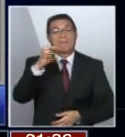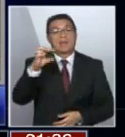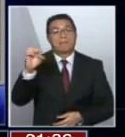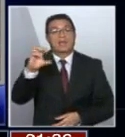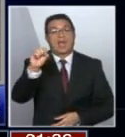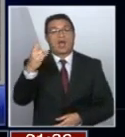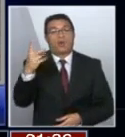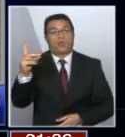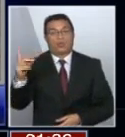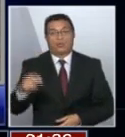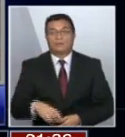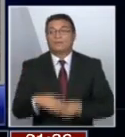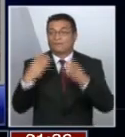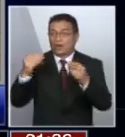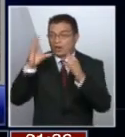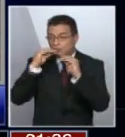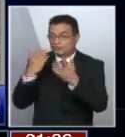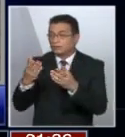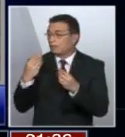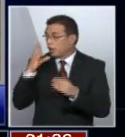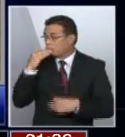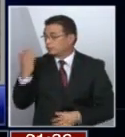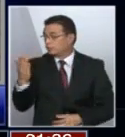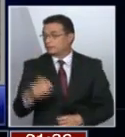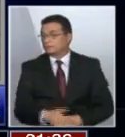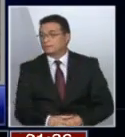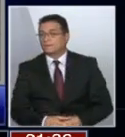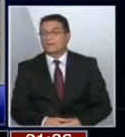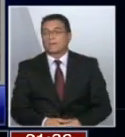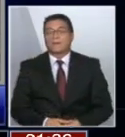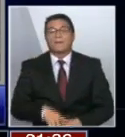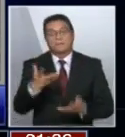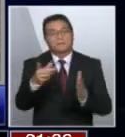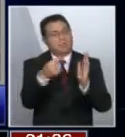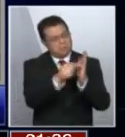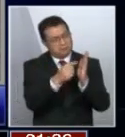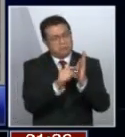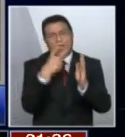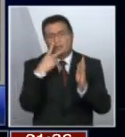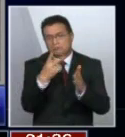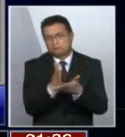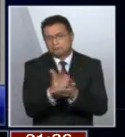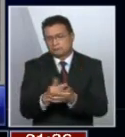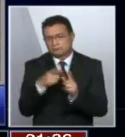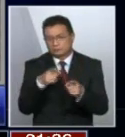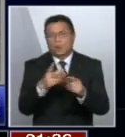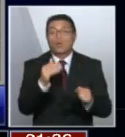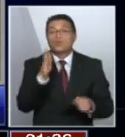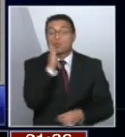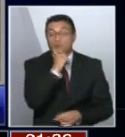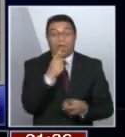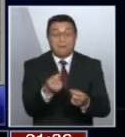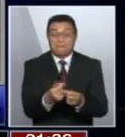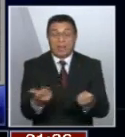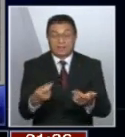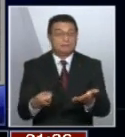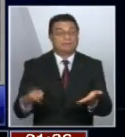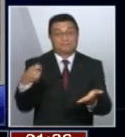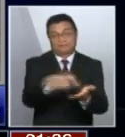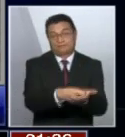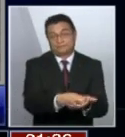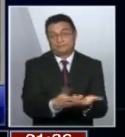noches. Hola, buenas noches, Daniel. Diputado, el cálculo que hacen ustedes es que no hay plata para